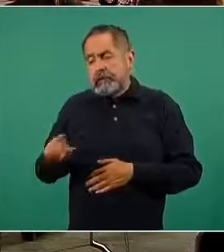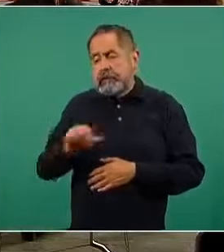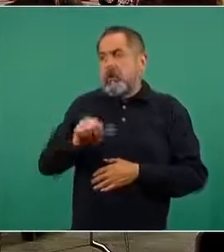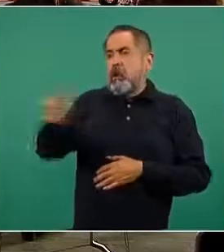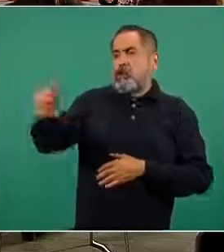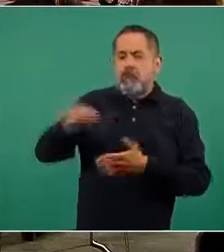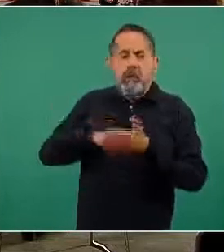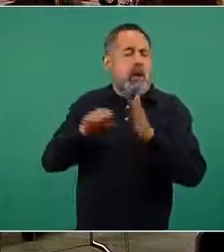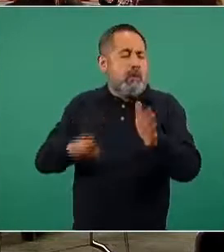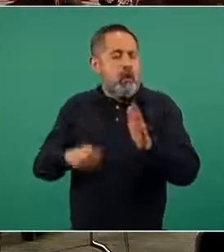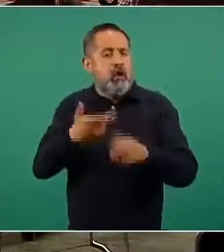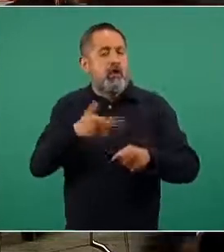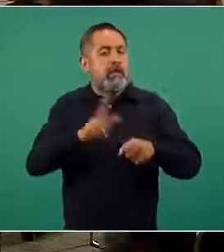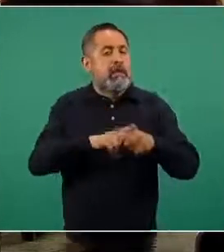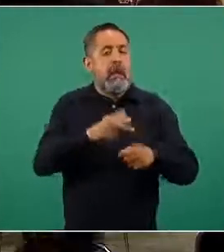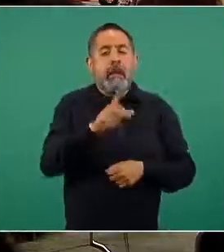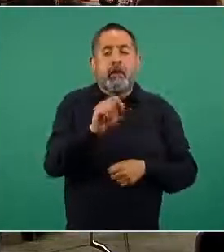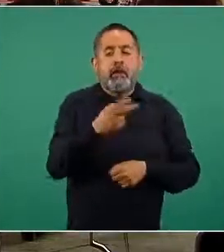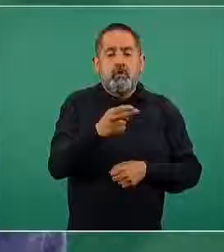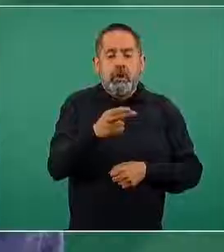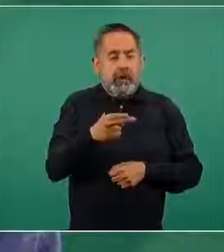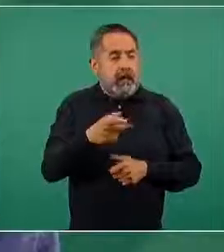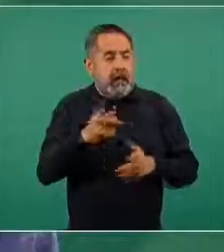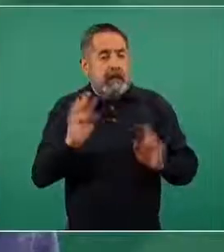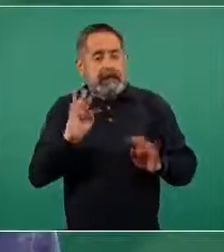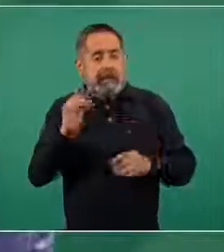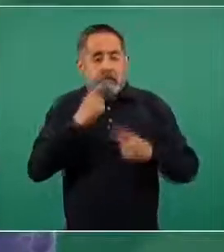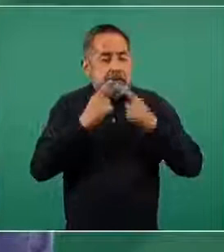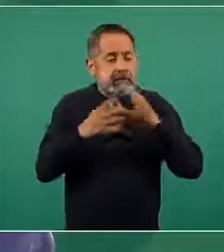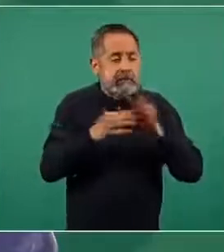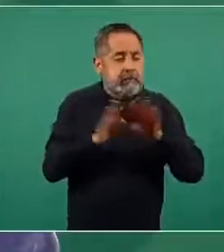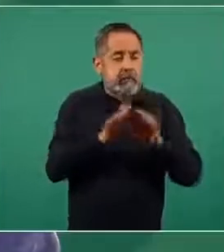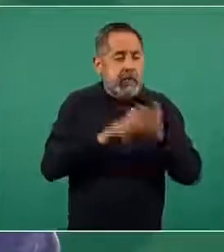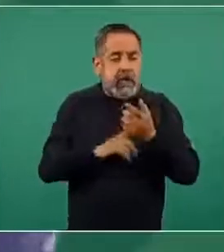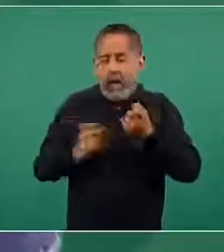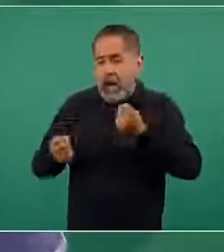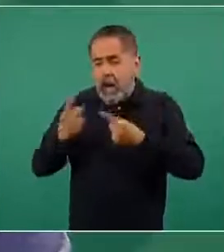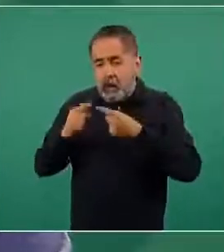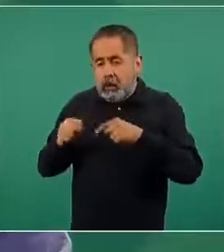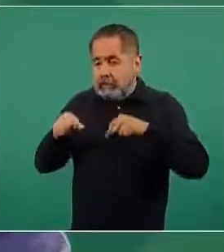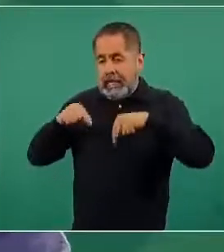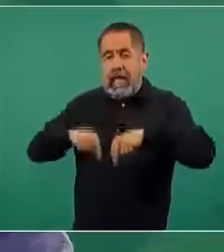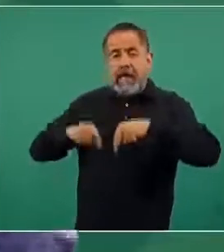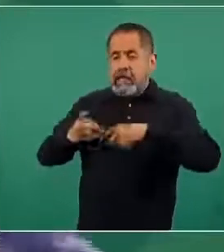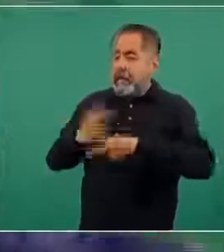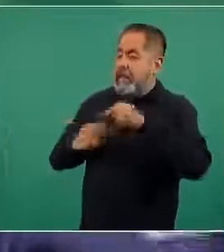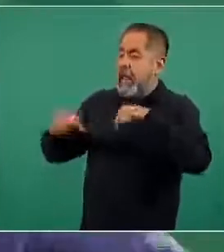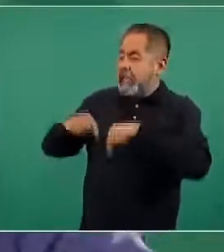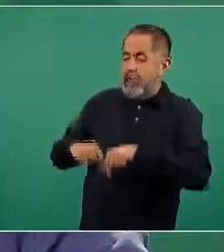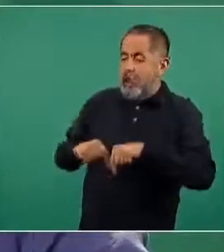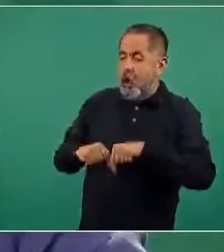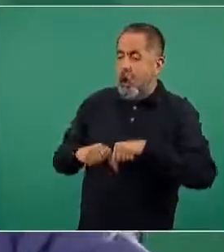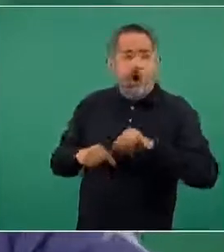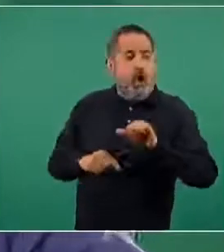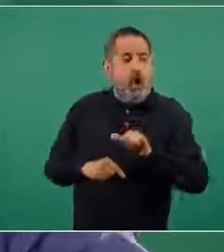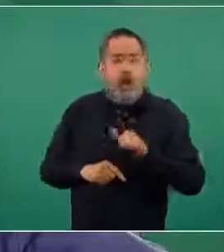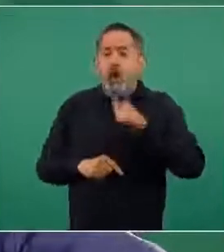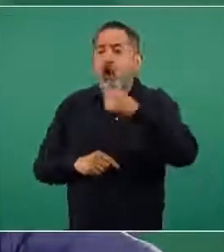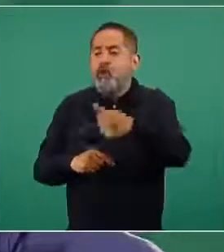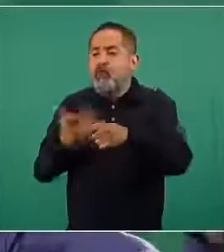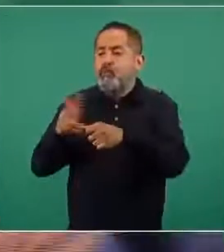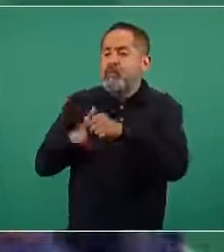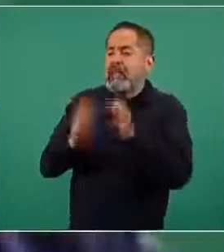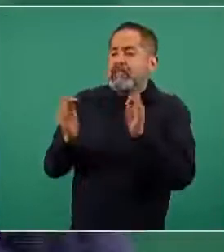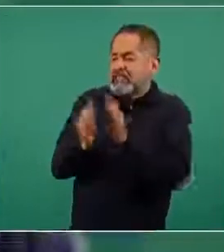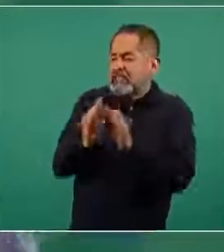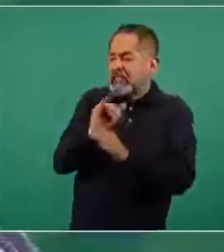Por ejemplo, en el Hospital 20 de Noviembre puede ser que se haya decidido que algunas de las consultas ya no ocurren ahí, pero ocurren en otro hospital más pequeño